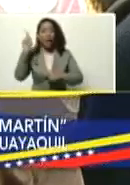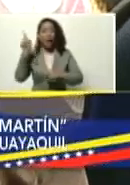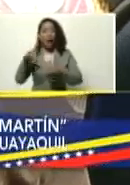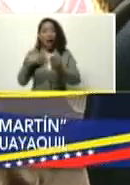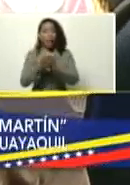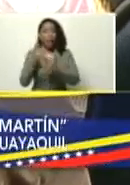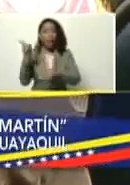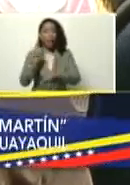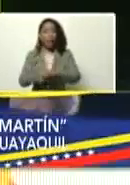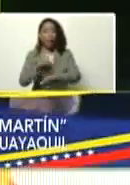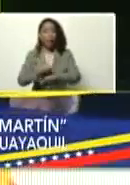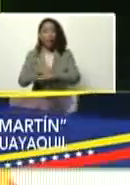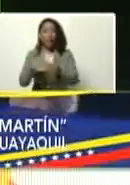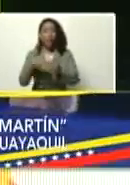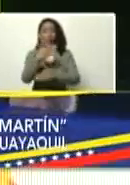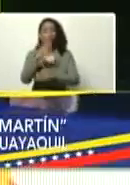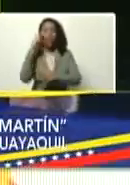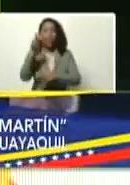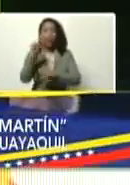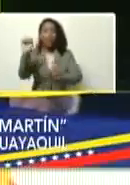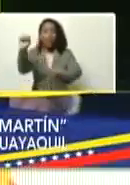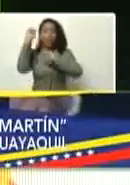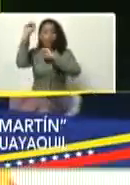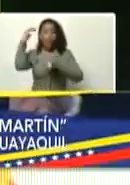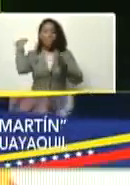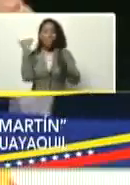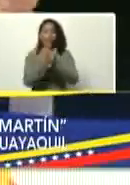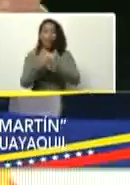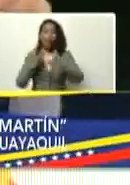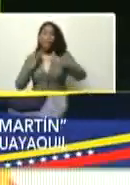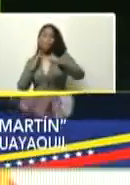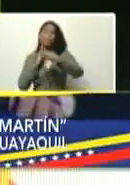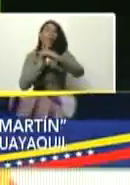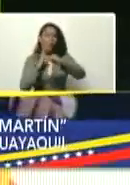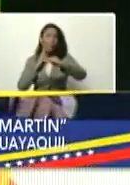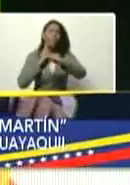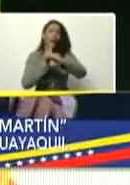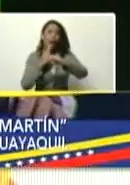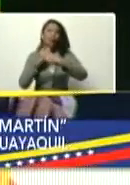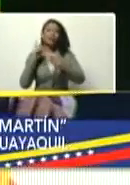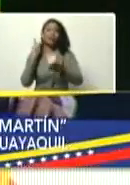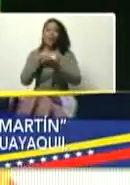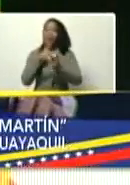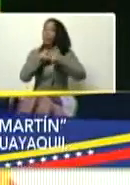momento, después de haber vencido mil obstáculos, pero llegan